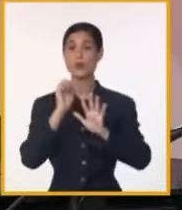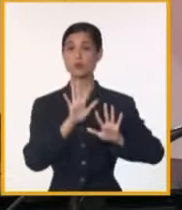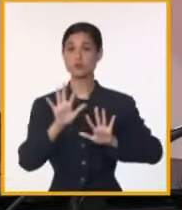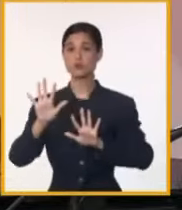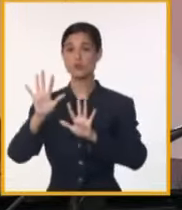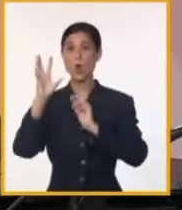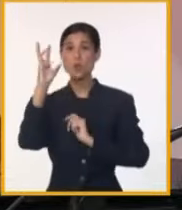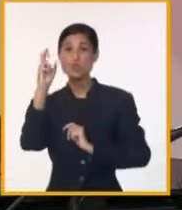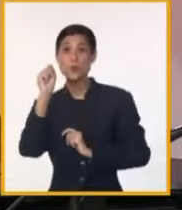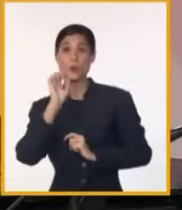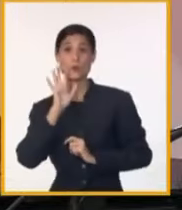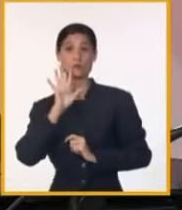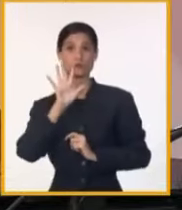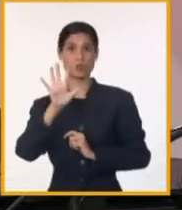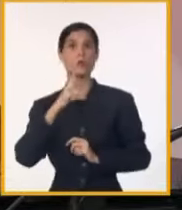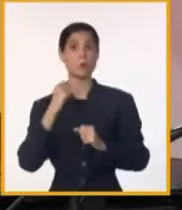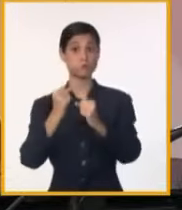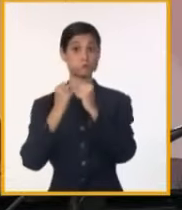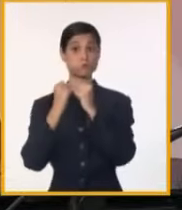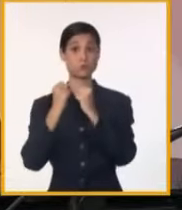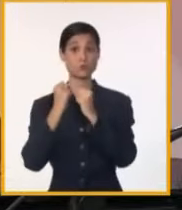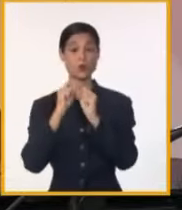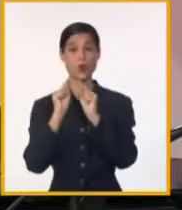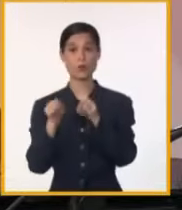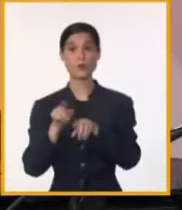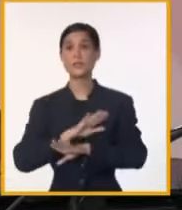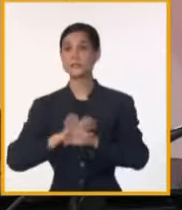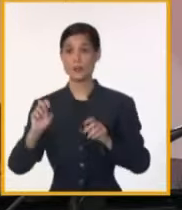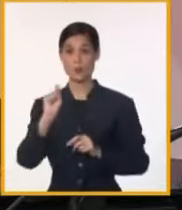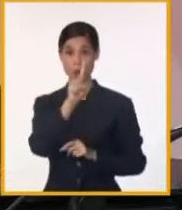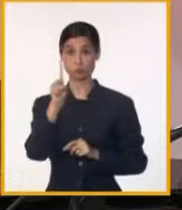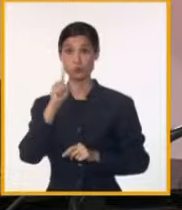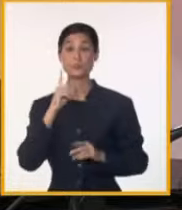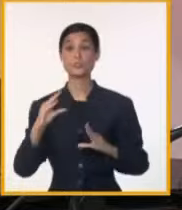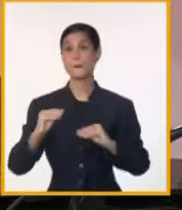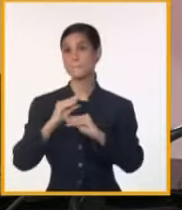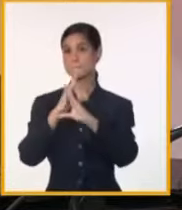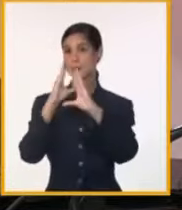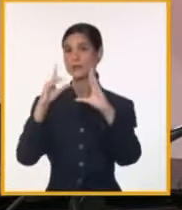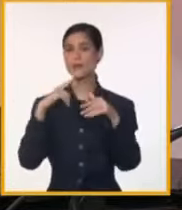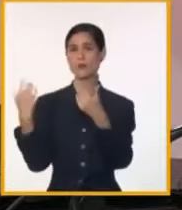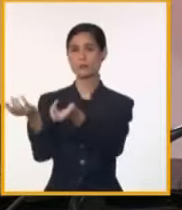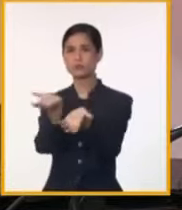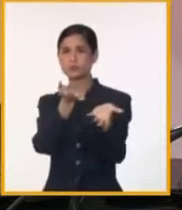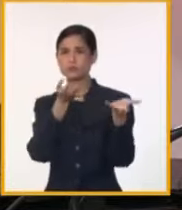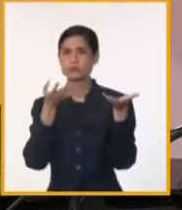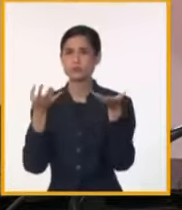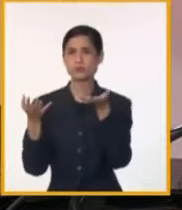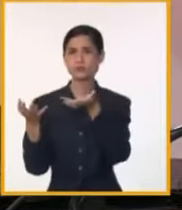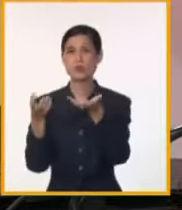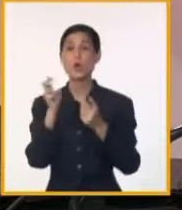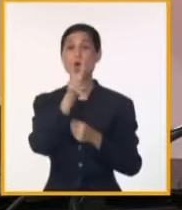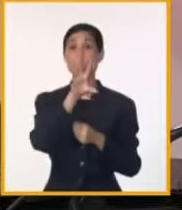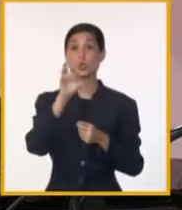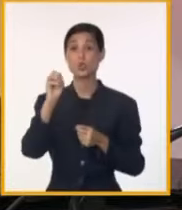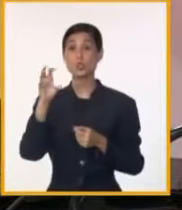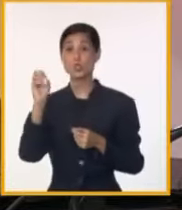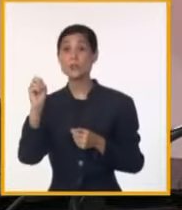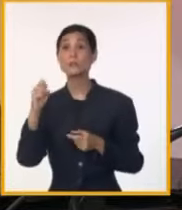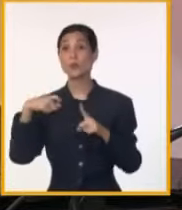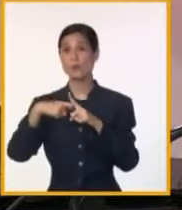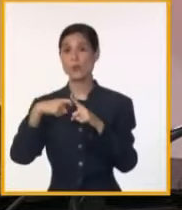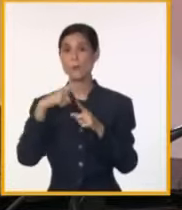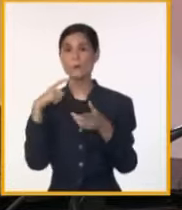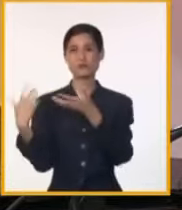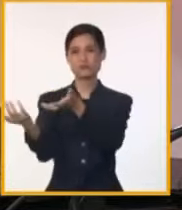5 en la escala saffir Simpson a las 11 de la mañana sus vientos máximos sostenidos eran de 260 km/h y